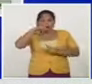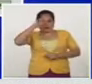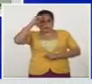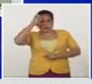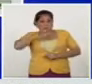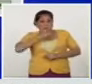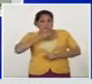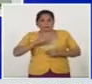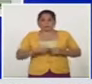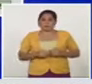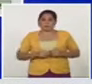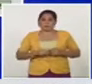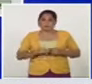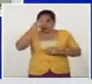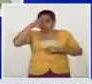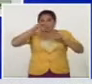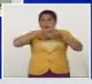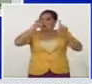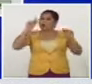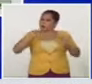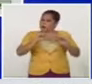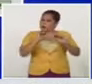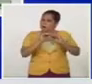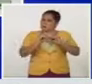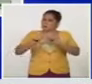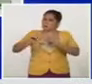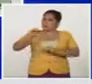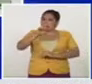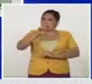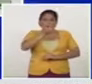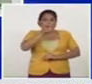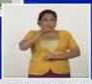Cuba se incrementa a